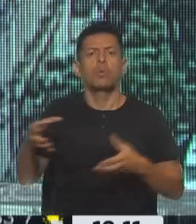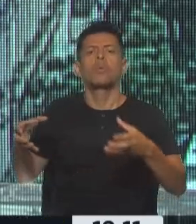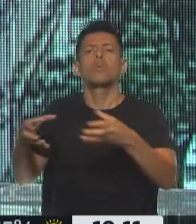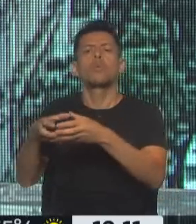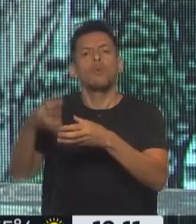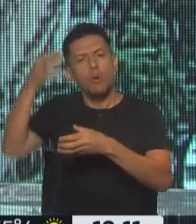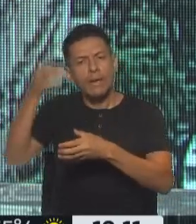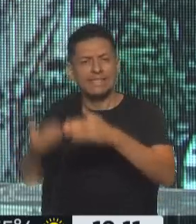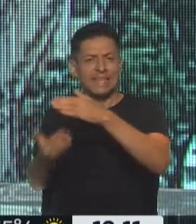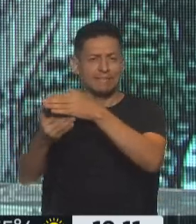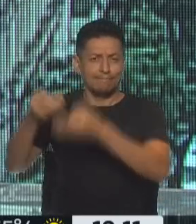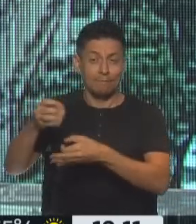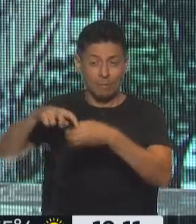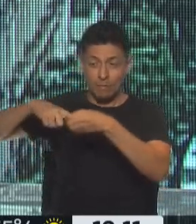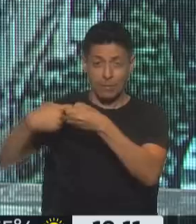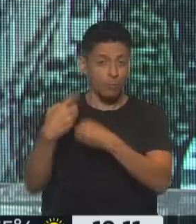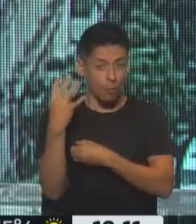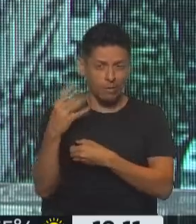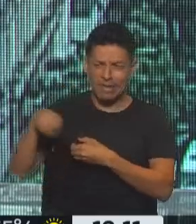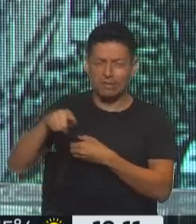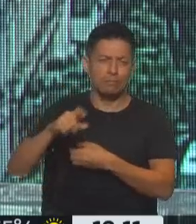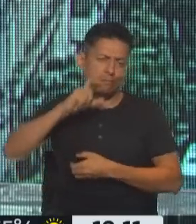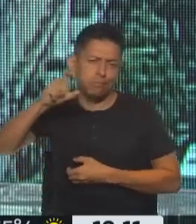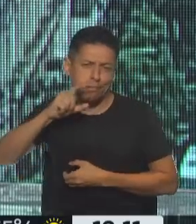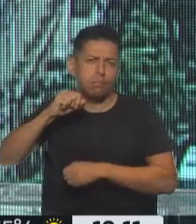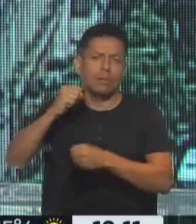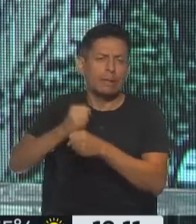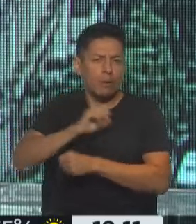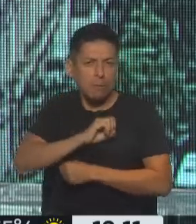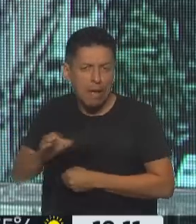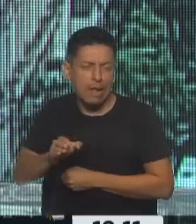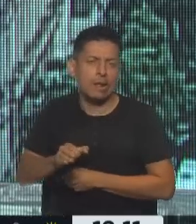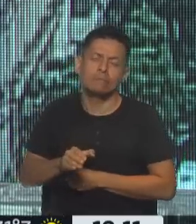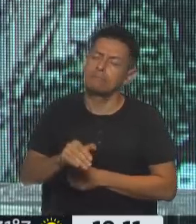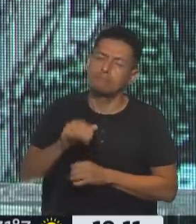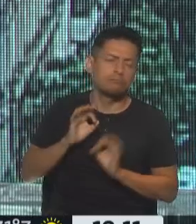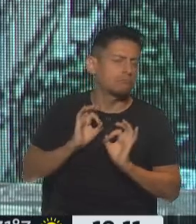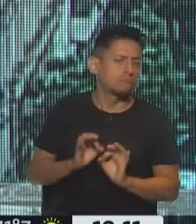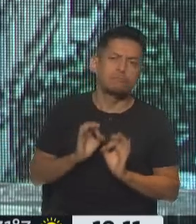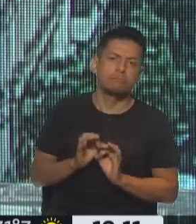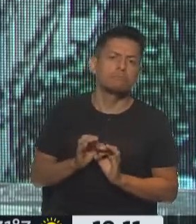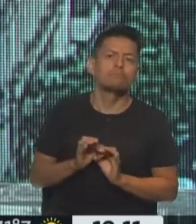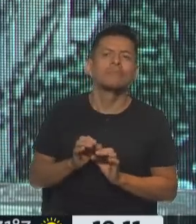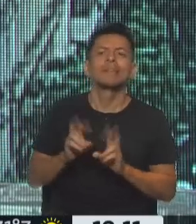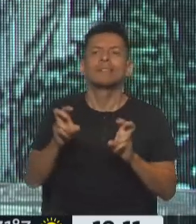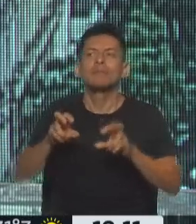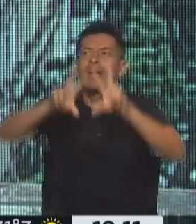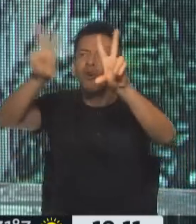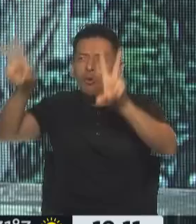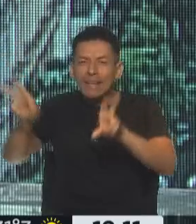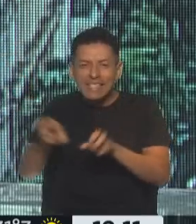ministros de la Corte por mal desempeño en el tema de la coparticipación